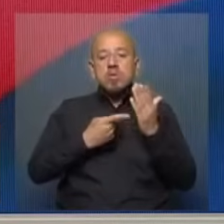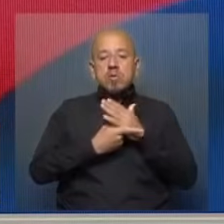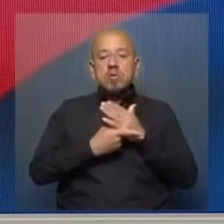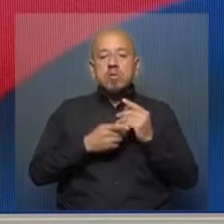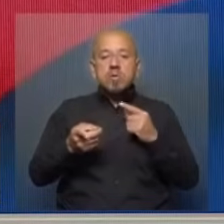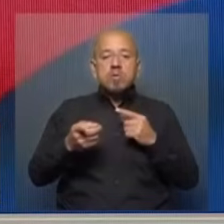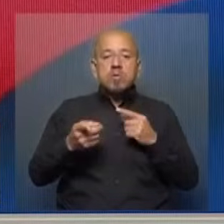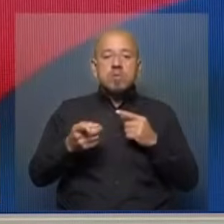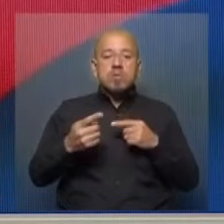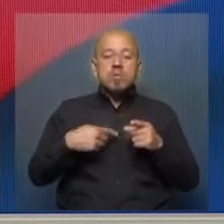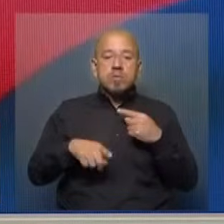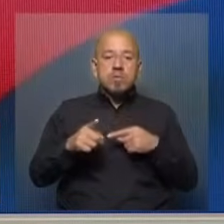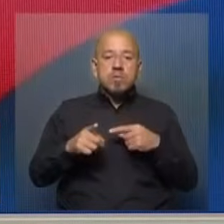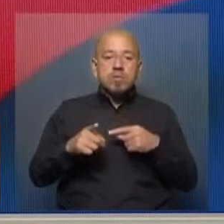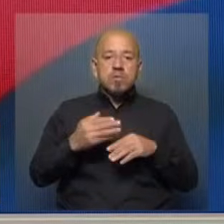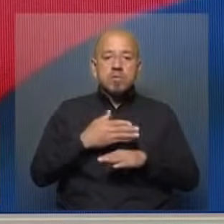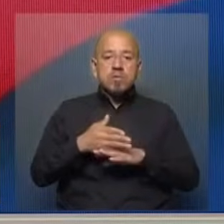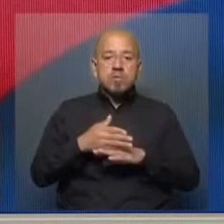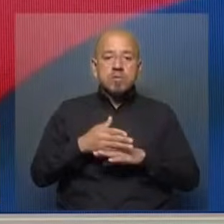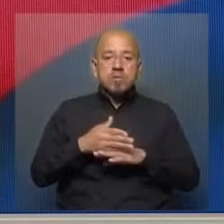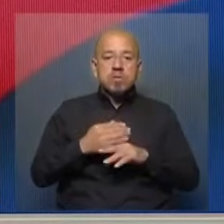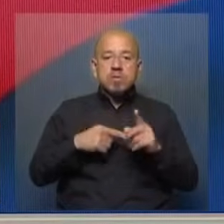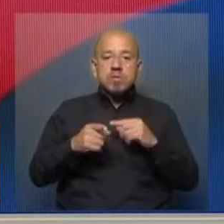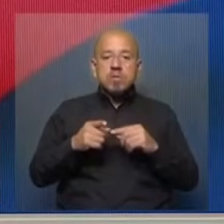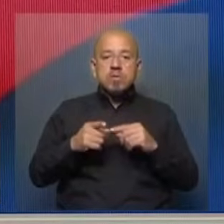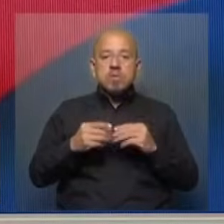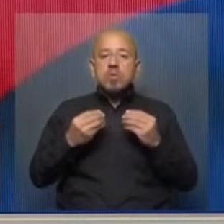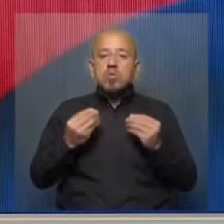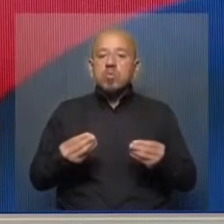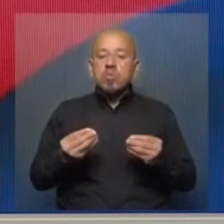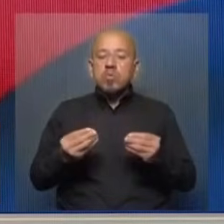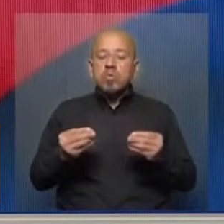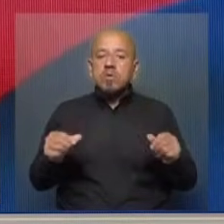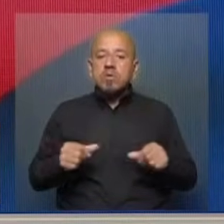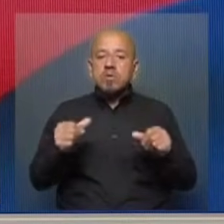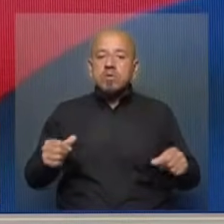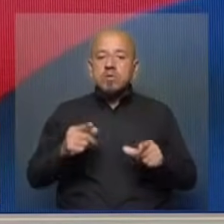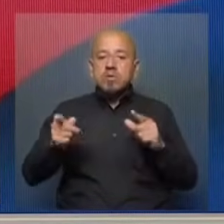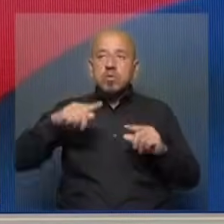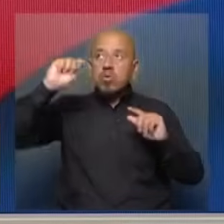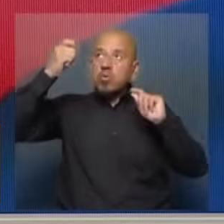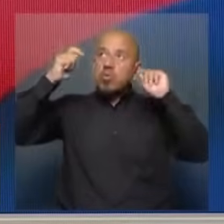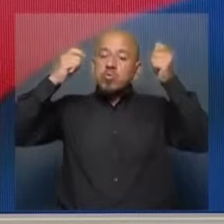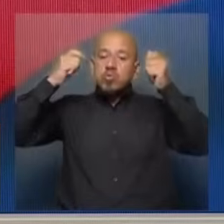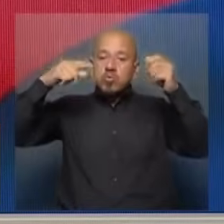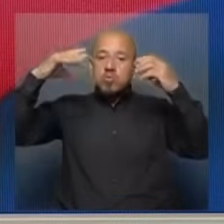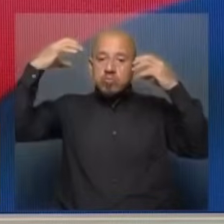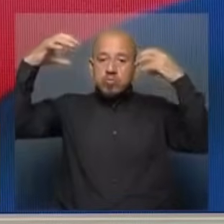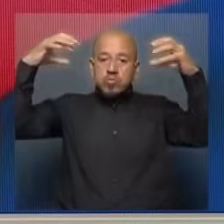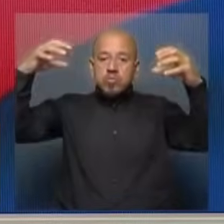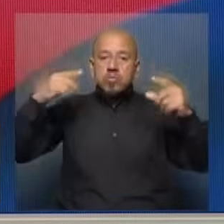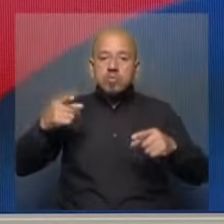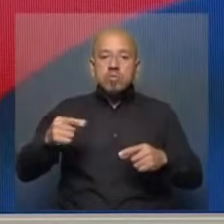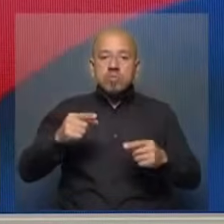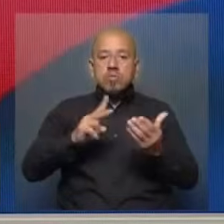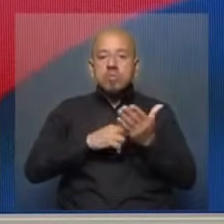ingeniería iniciales, pero después la ingeniería fina de dónde exactamente poníamos la luz o incluso correcciones a nuestros